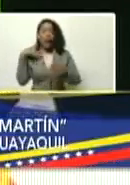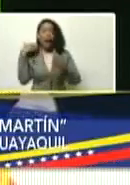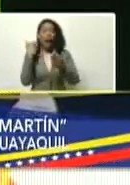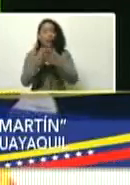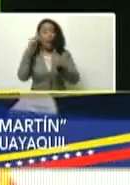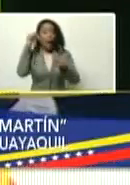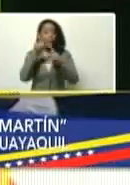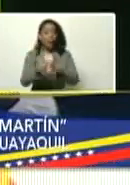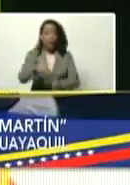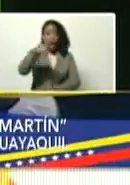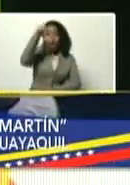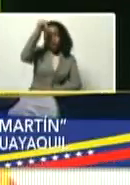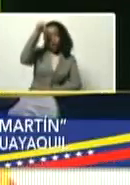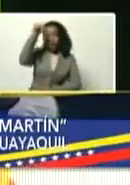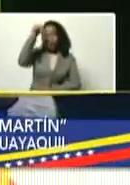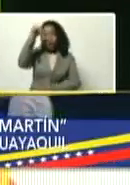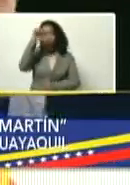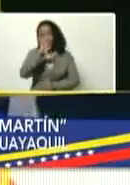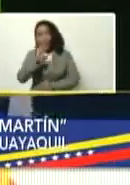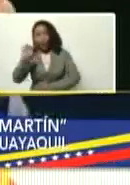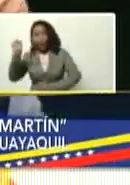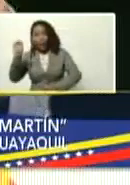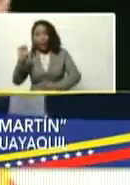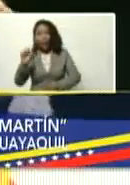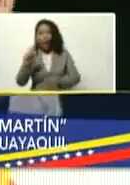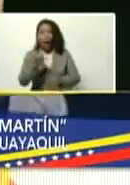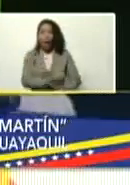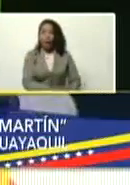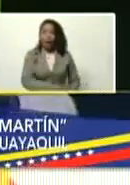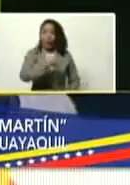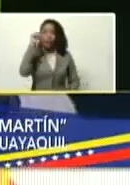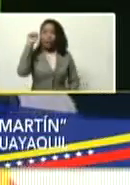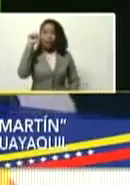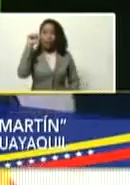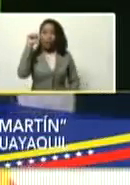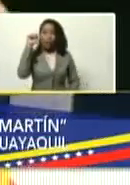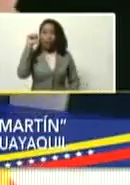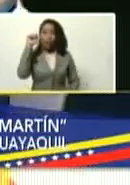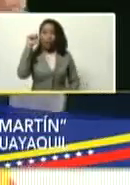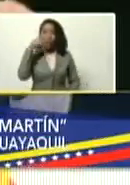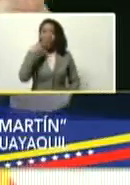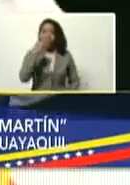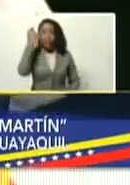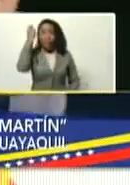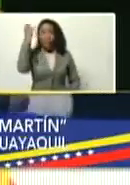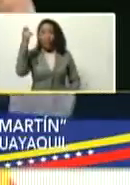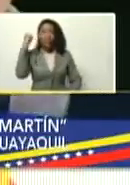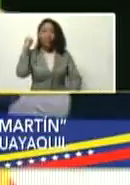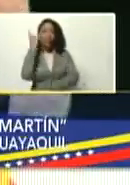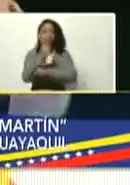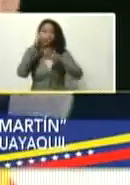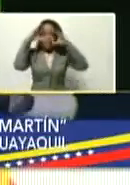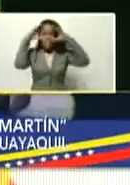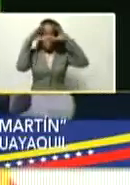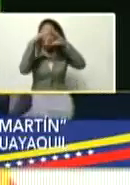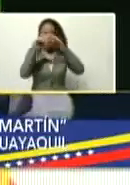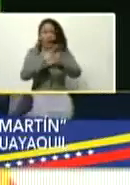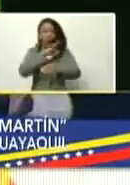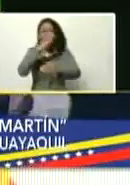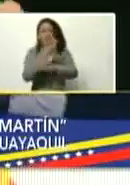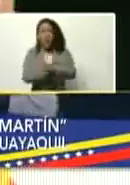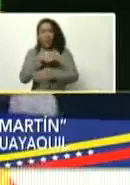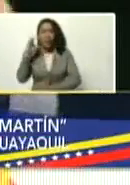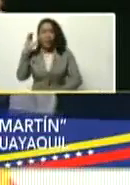el norte y el noreste. El Libertador era de la idea de que se debían concentrar las fuerzas